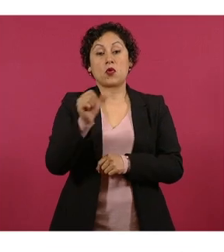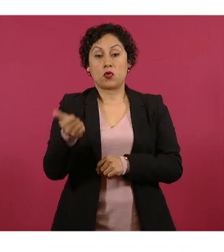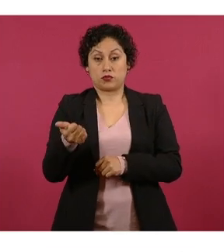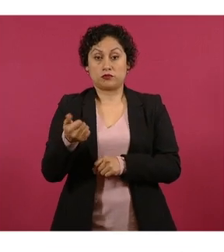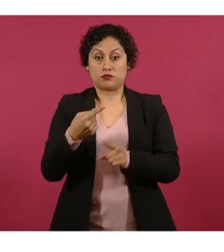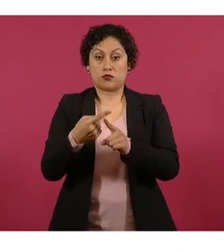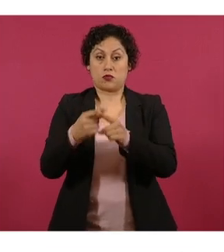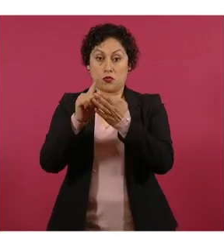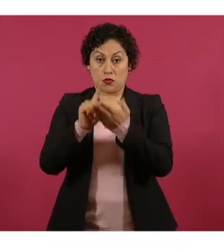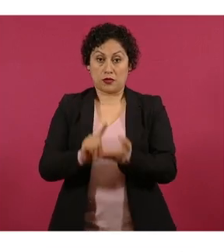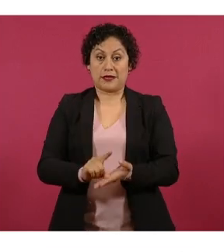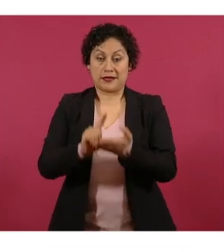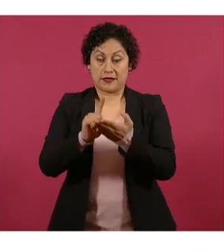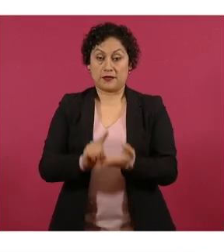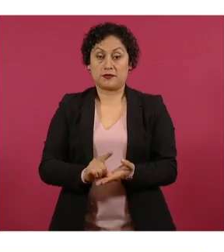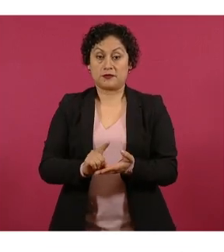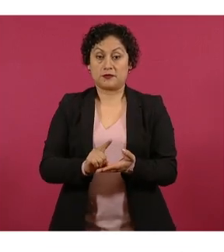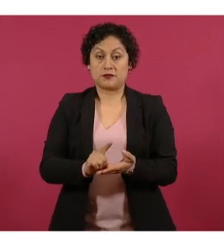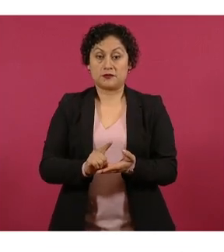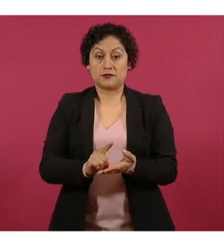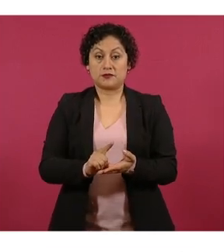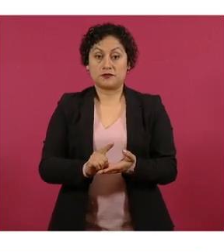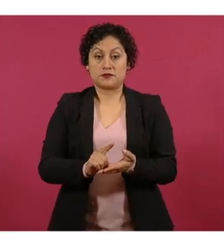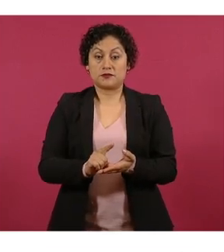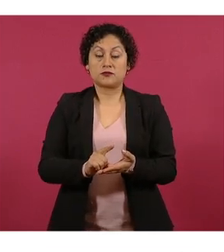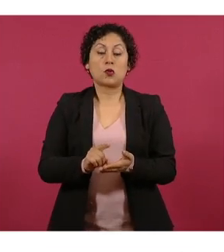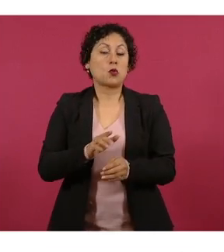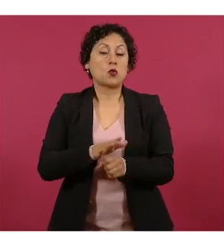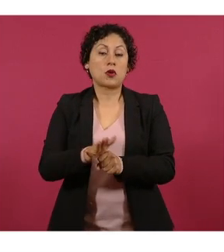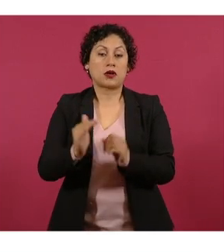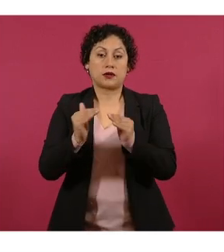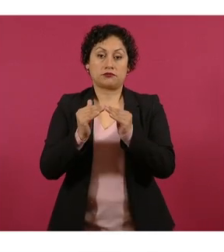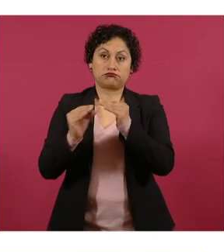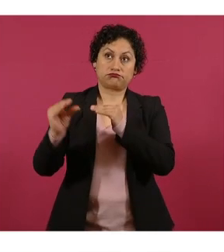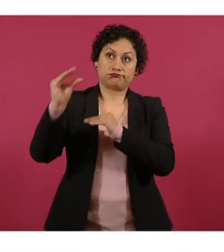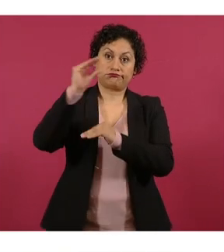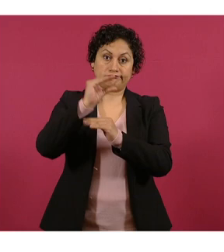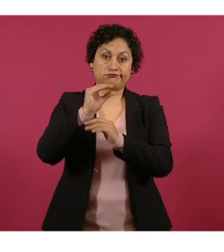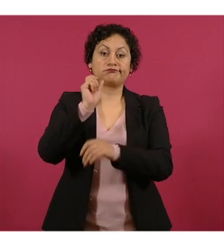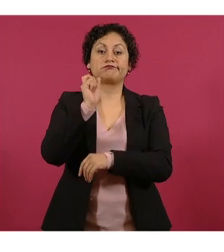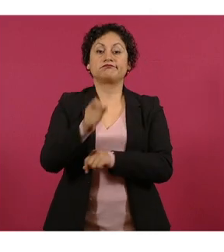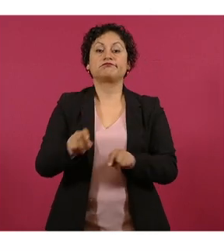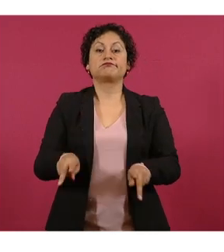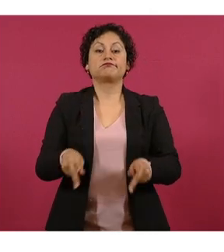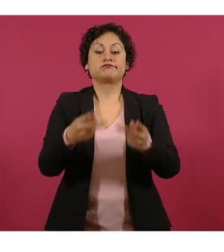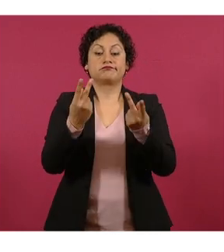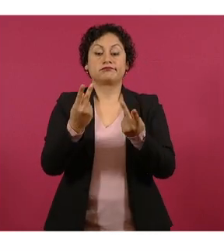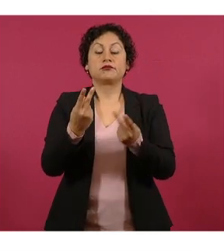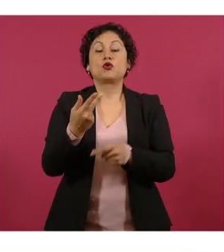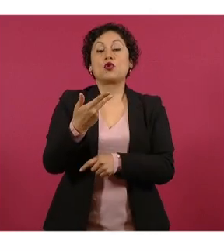litros, el estacionario, este se cotizó en